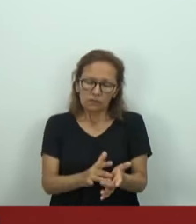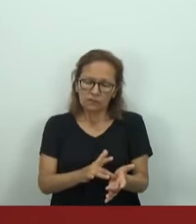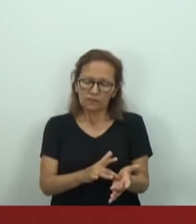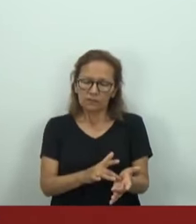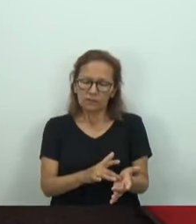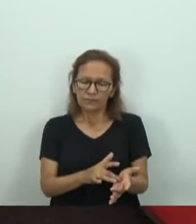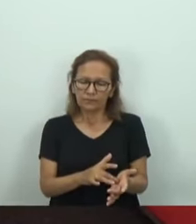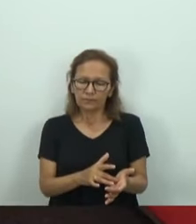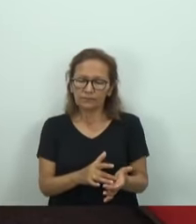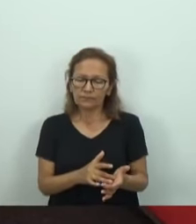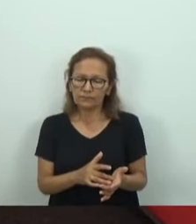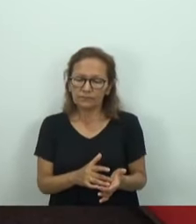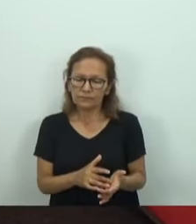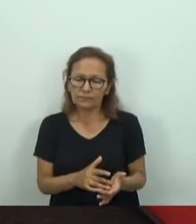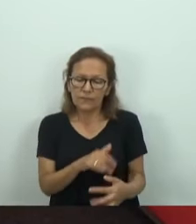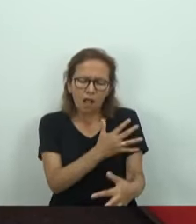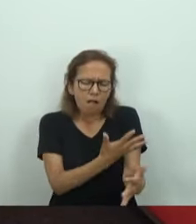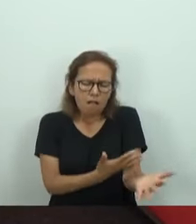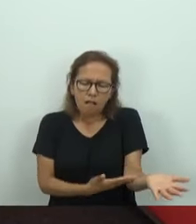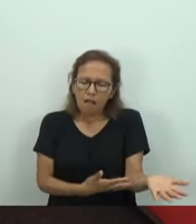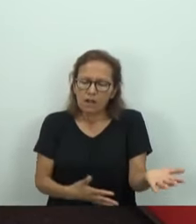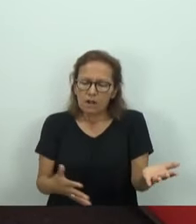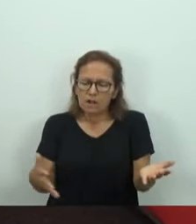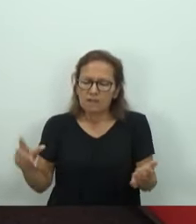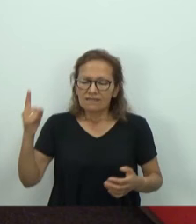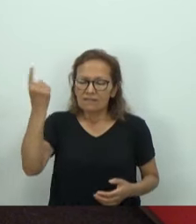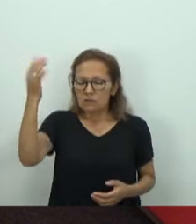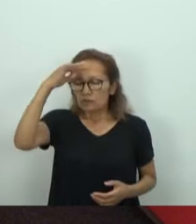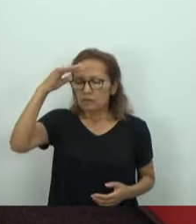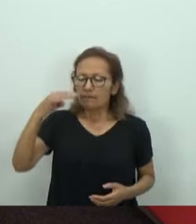era la sangre de Dios el Padre.